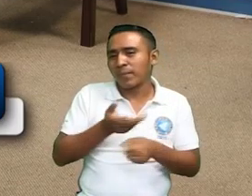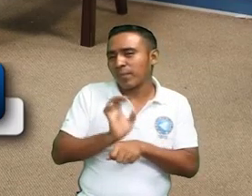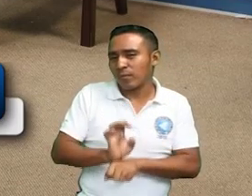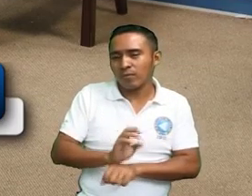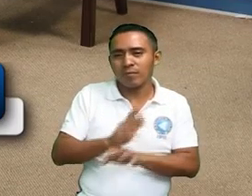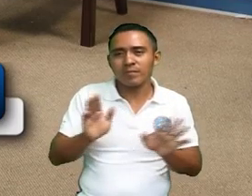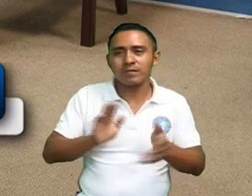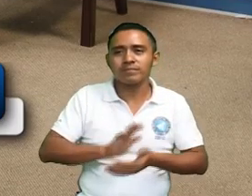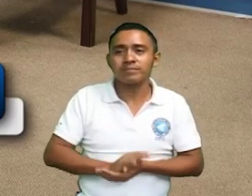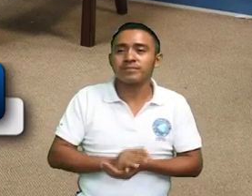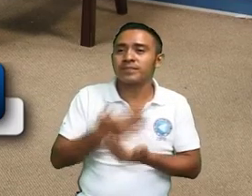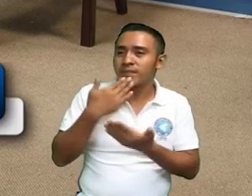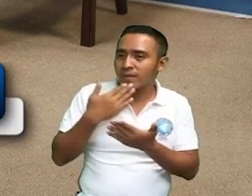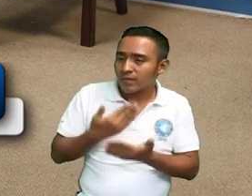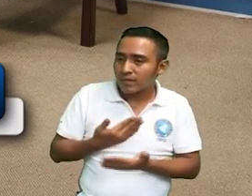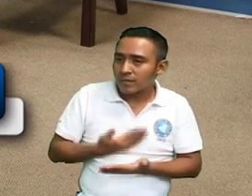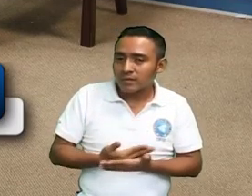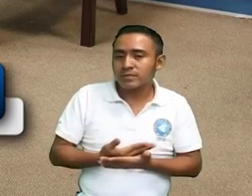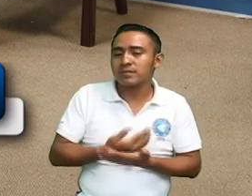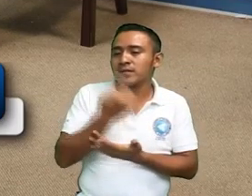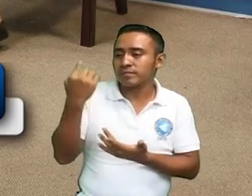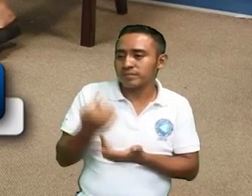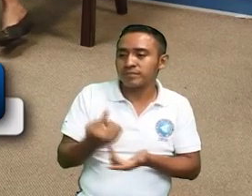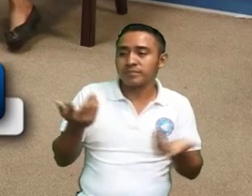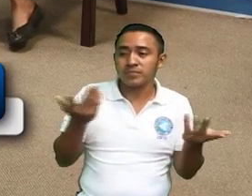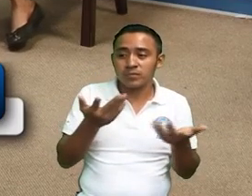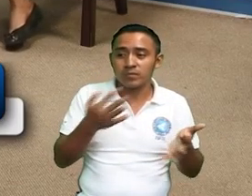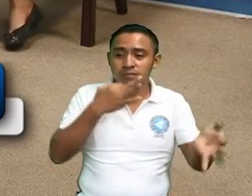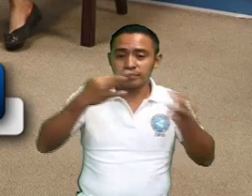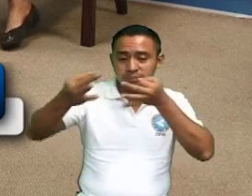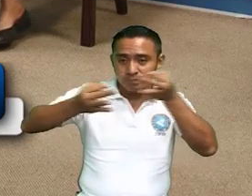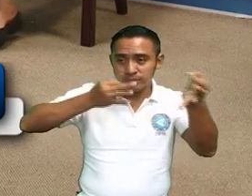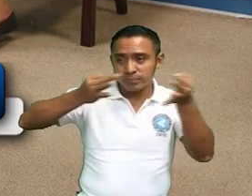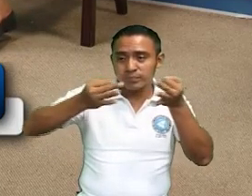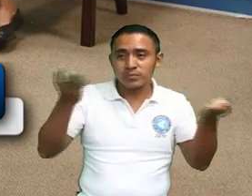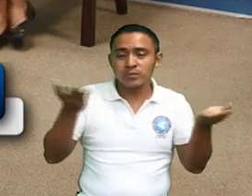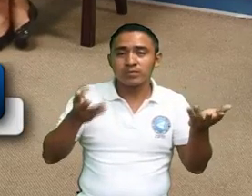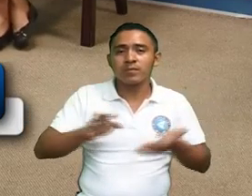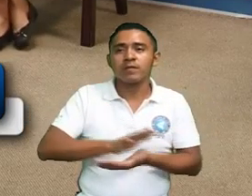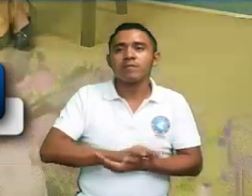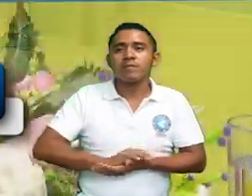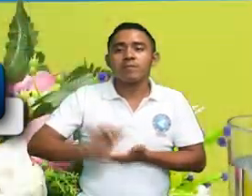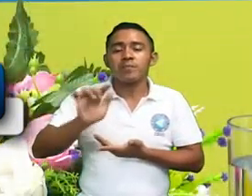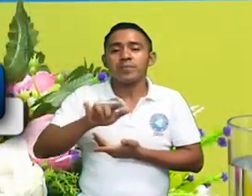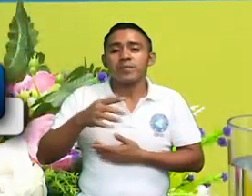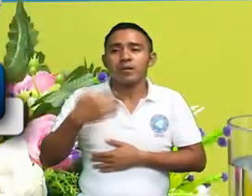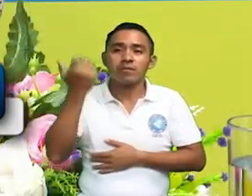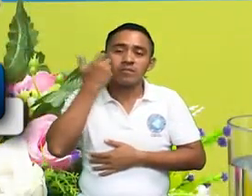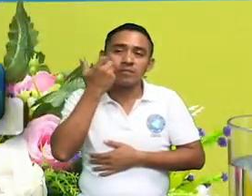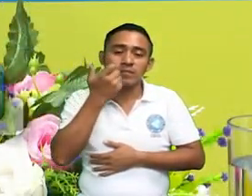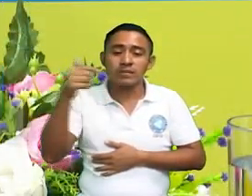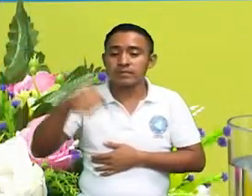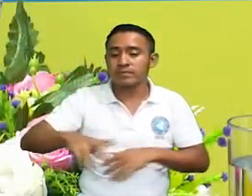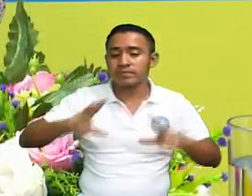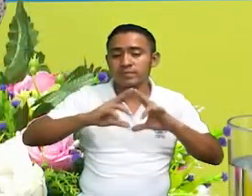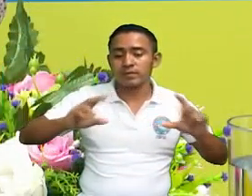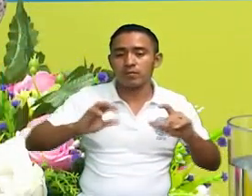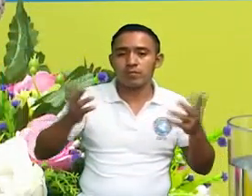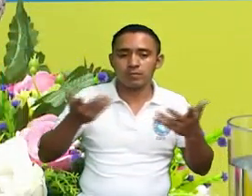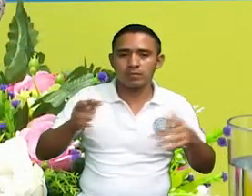Sí. Entonces, doctora, le agradecemos por su valioso tiempo, por habernos explicado sobre este padecimiento que es muy común en Nicaragua, como